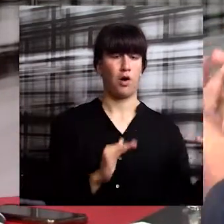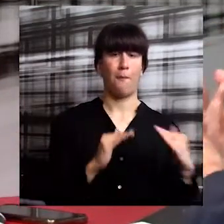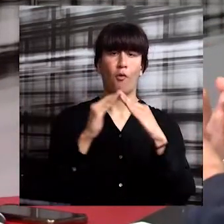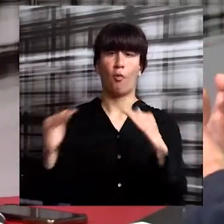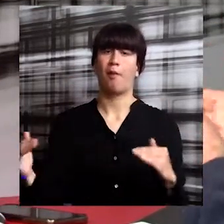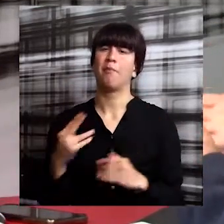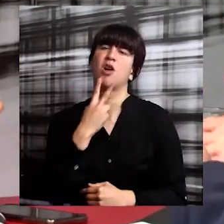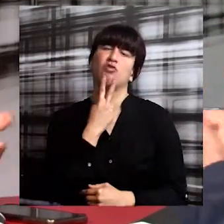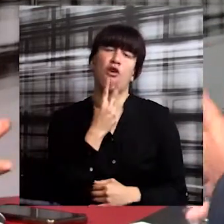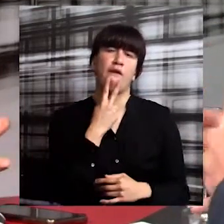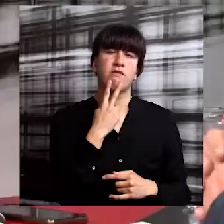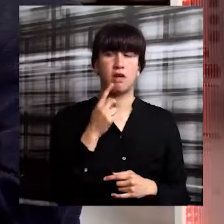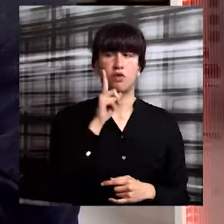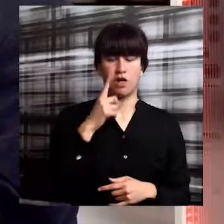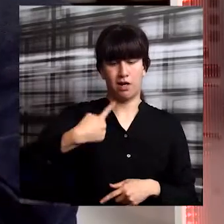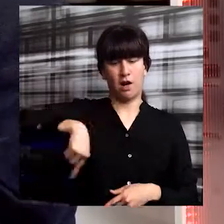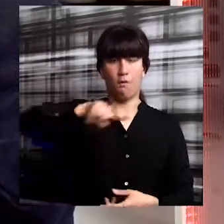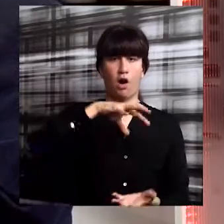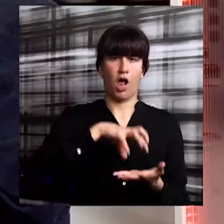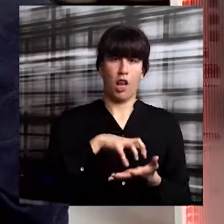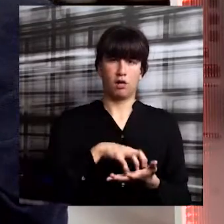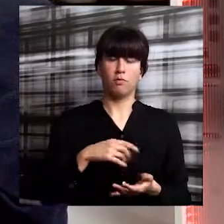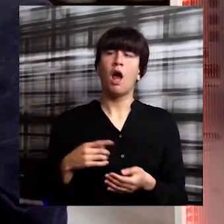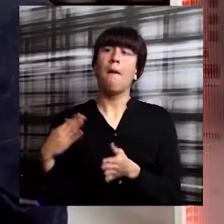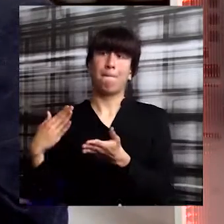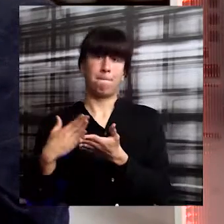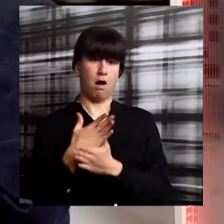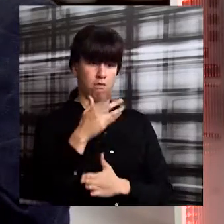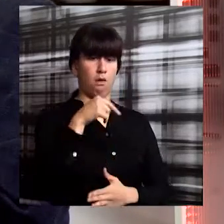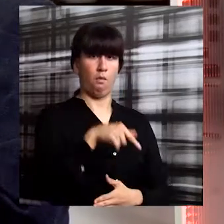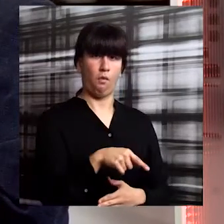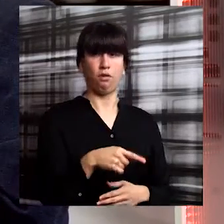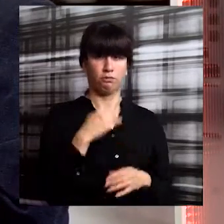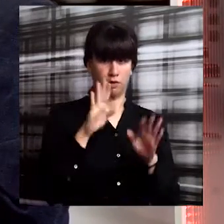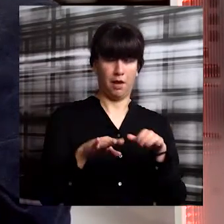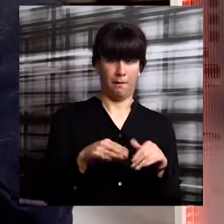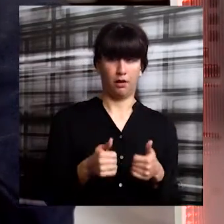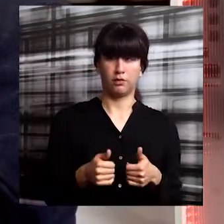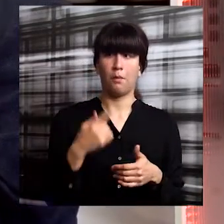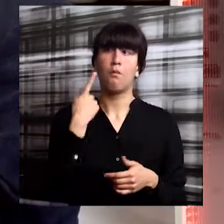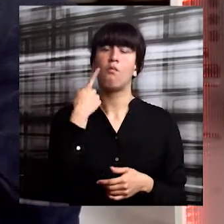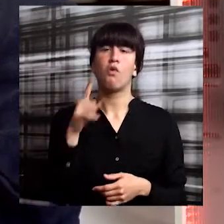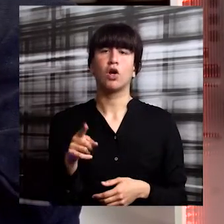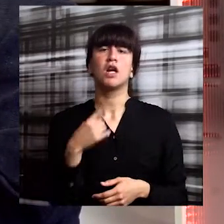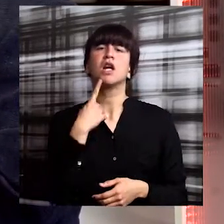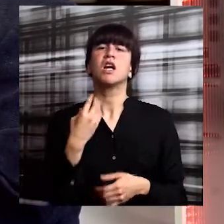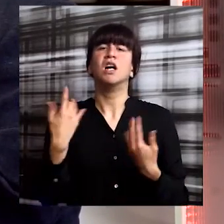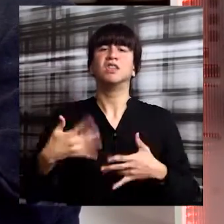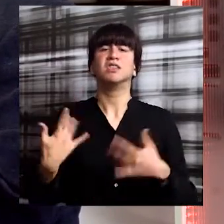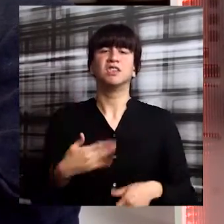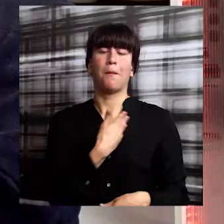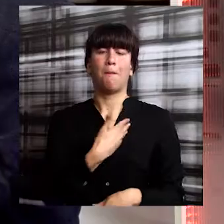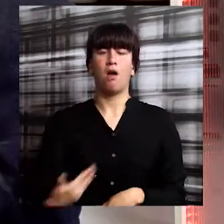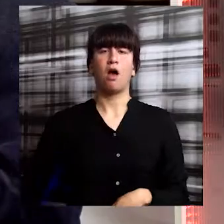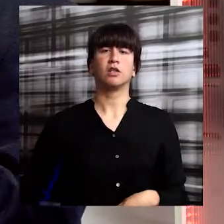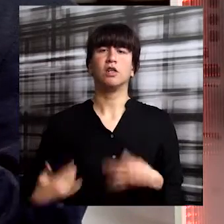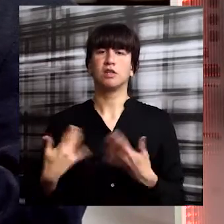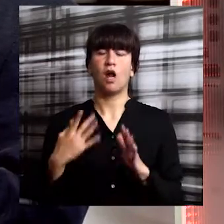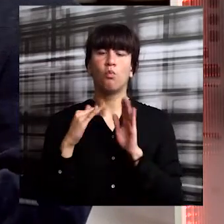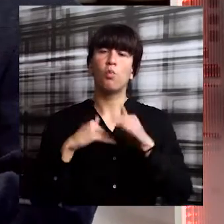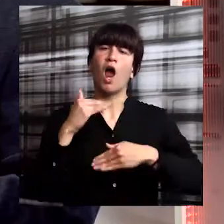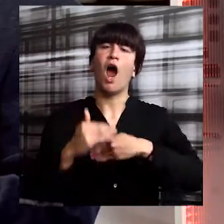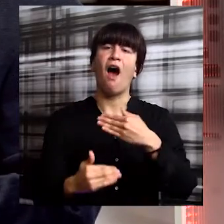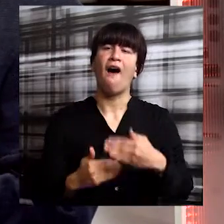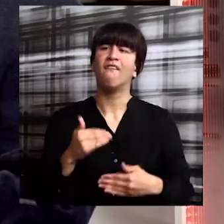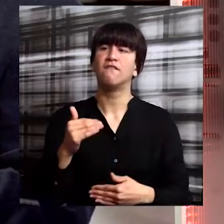tenemos en la región. Tenemos que estar allí. Exacto. Partamos con eso, ¿le parece? Porque ya en las últimas horas el presidente de la República presentó, ¿no es cierto?, un avance de lo que es